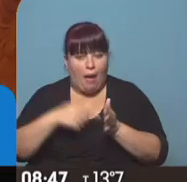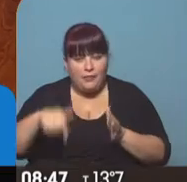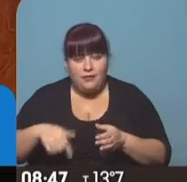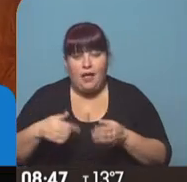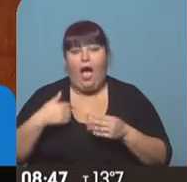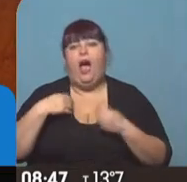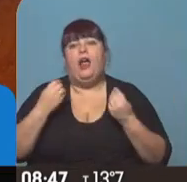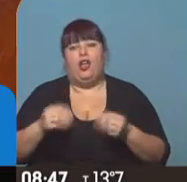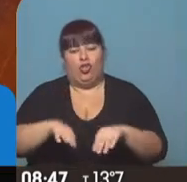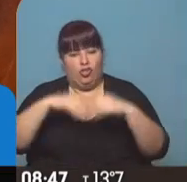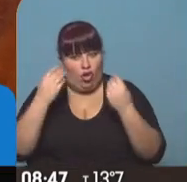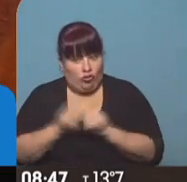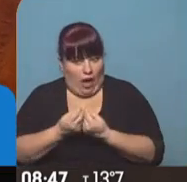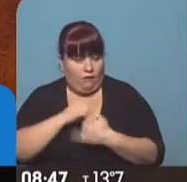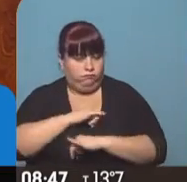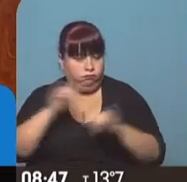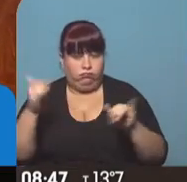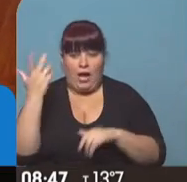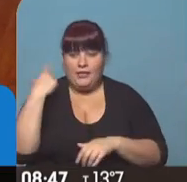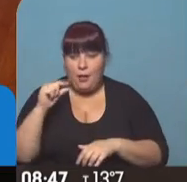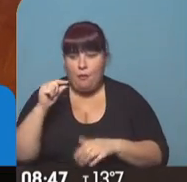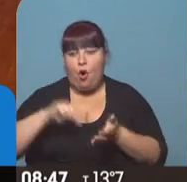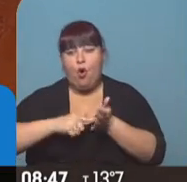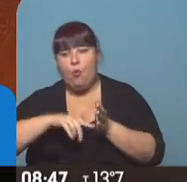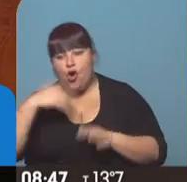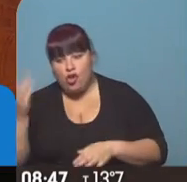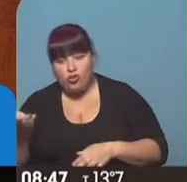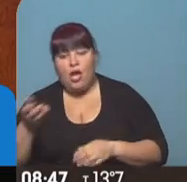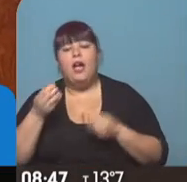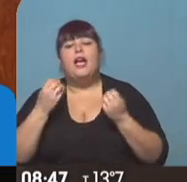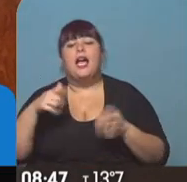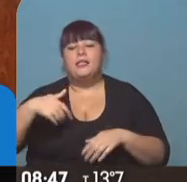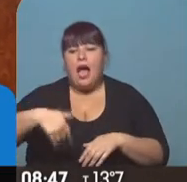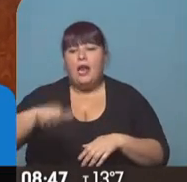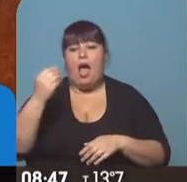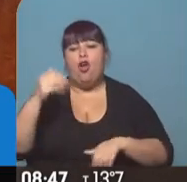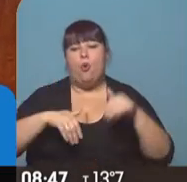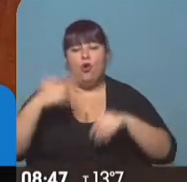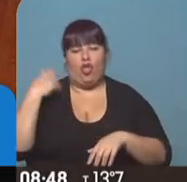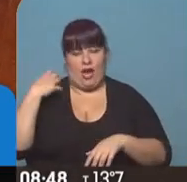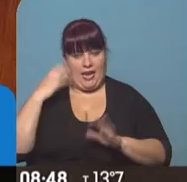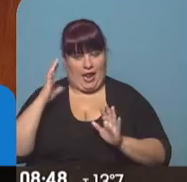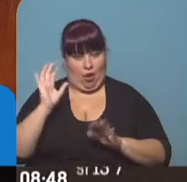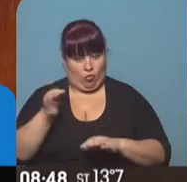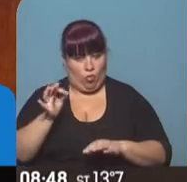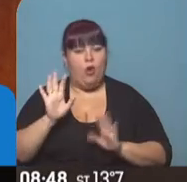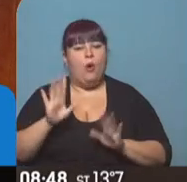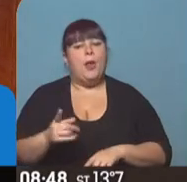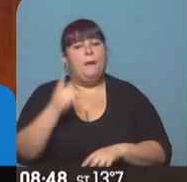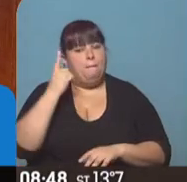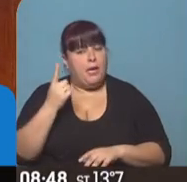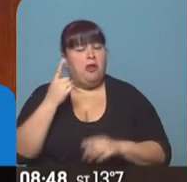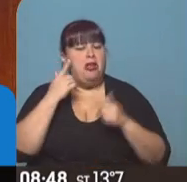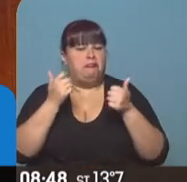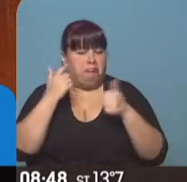aires- del resultado que se conoció en las últimas horas en la provincia de khon sabes cómo se encara la elección general bueno primero con muchas